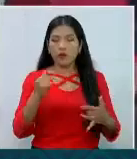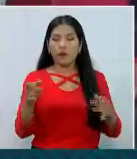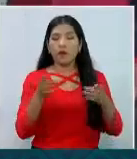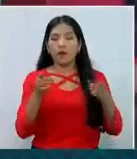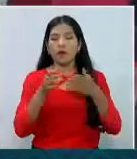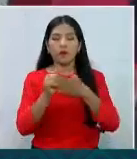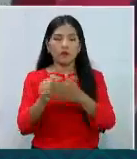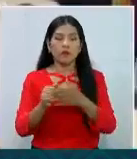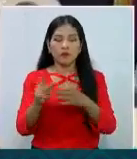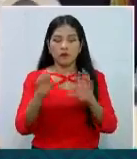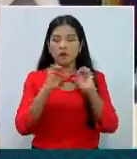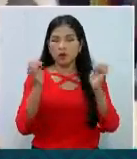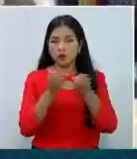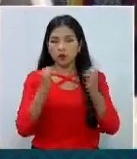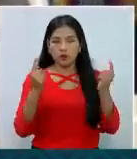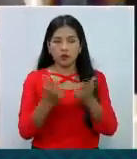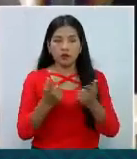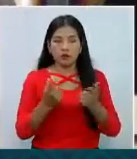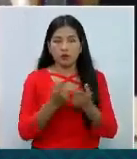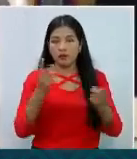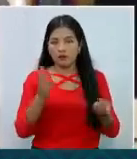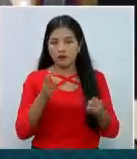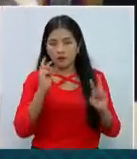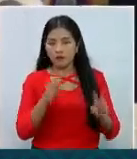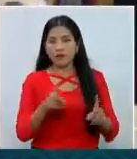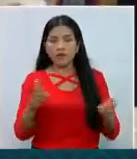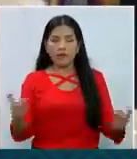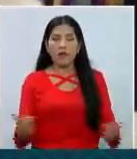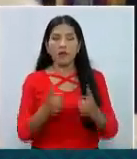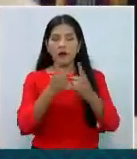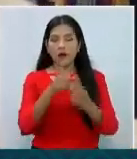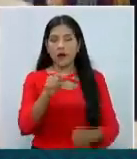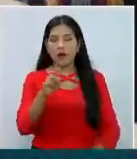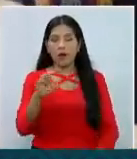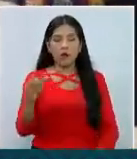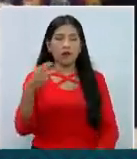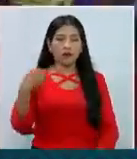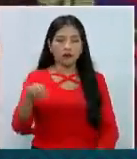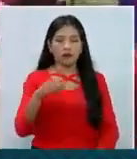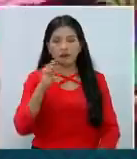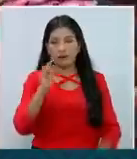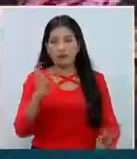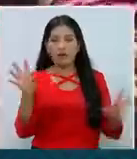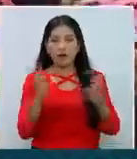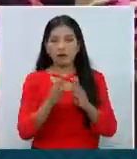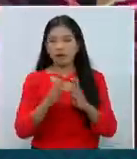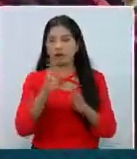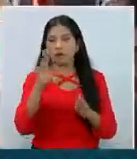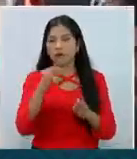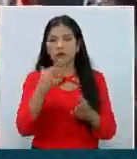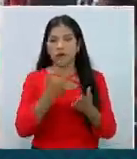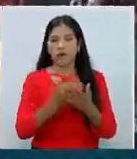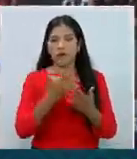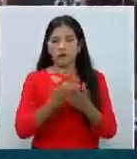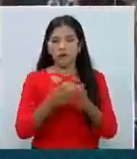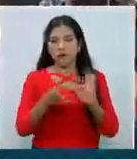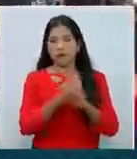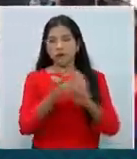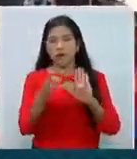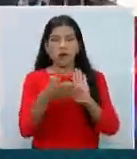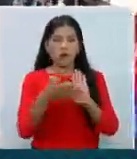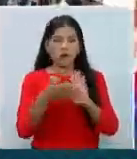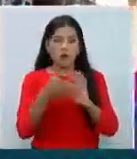del Pacto de Unidad calificaron el encuentro de la Ucaeñe como ilegítimo y liderado por intereses particulares. Por